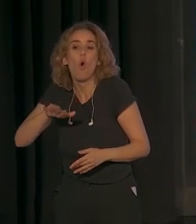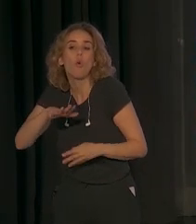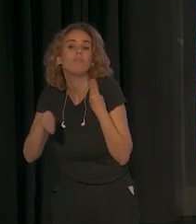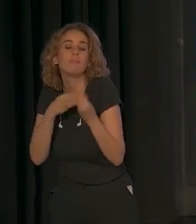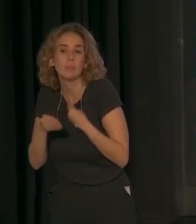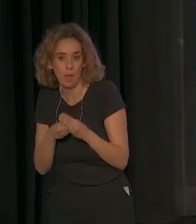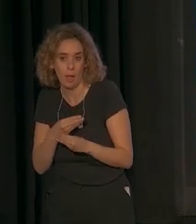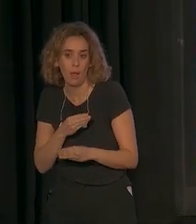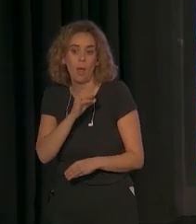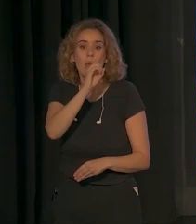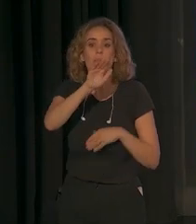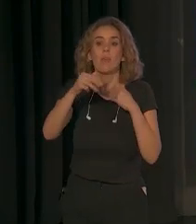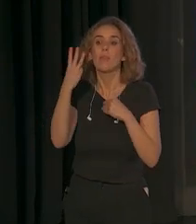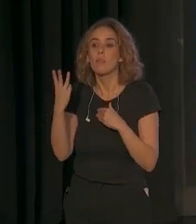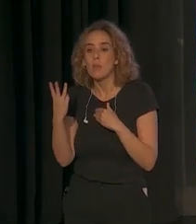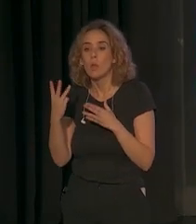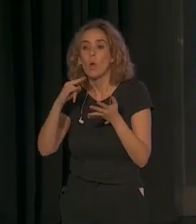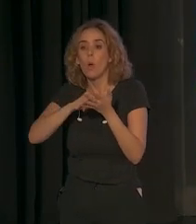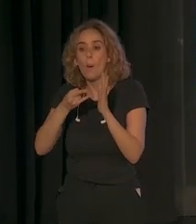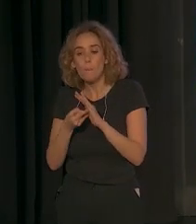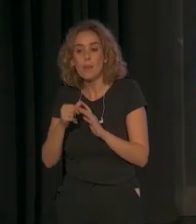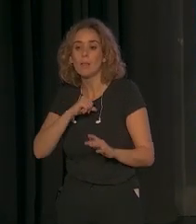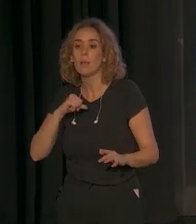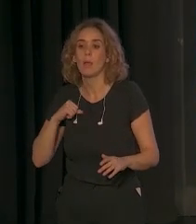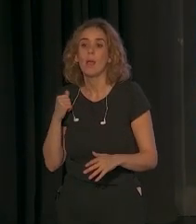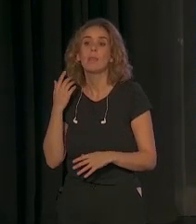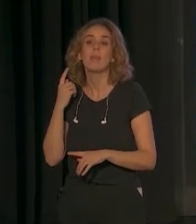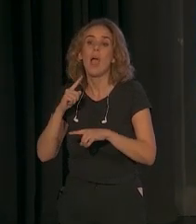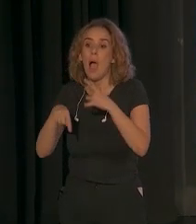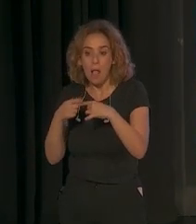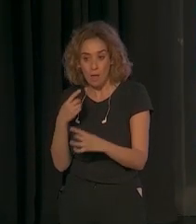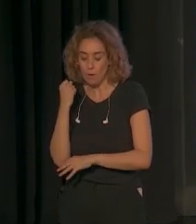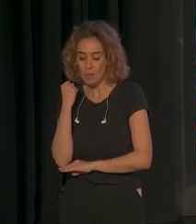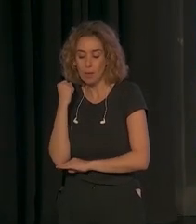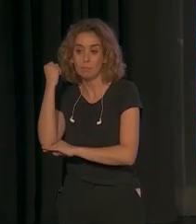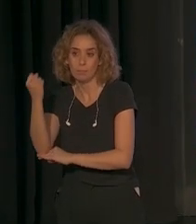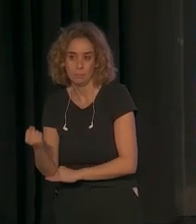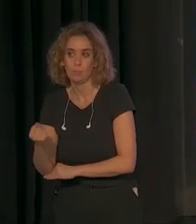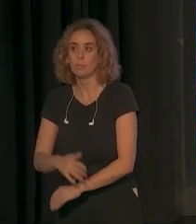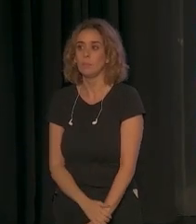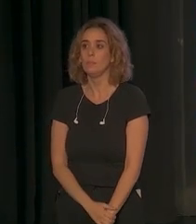who's doing it or who's paying for it. So from 0 to 3, they do the customized plan, the customized